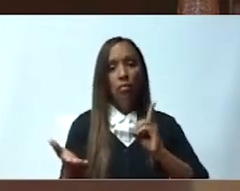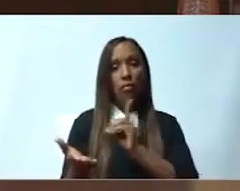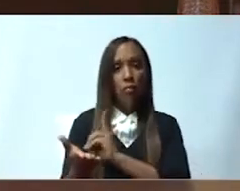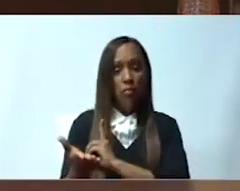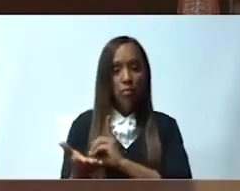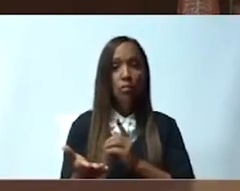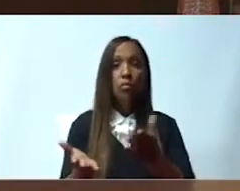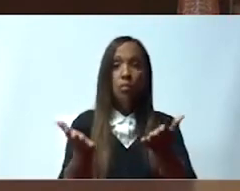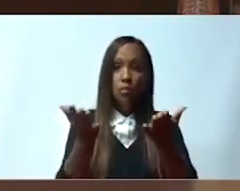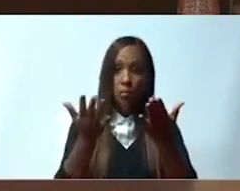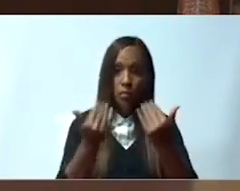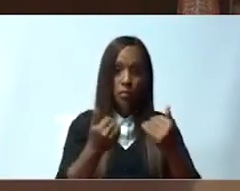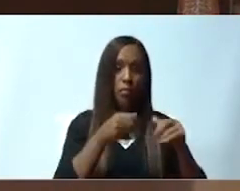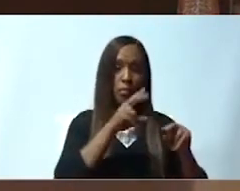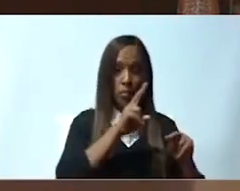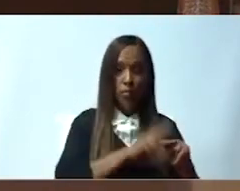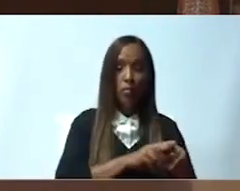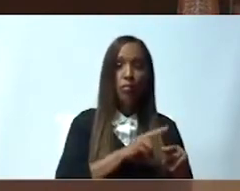Para que